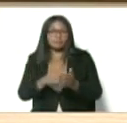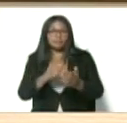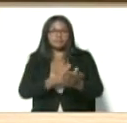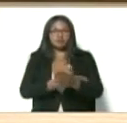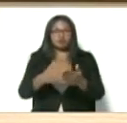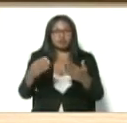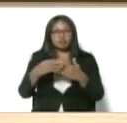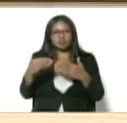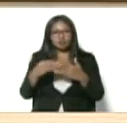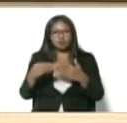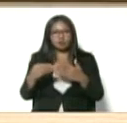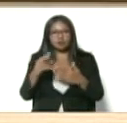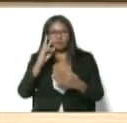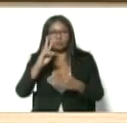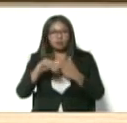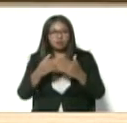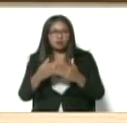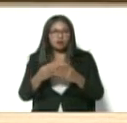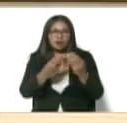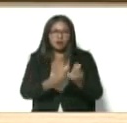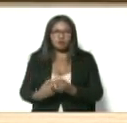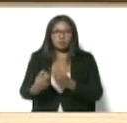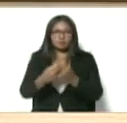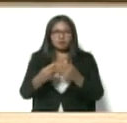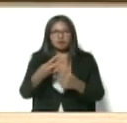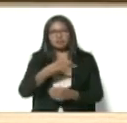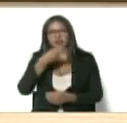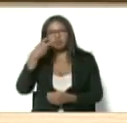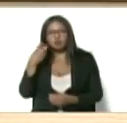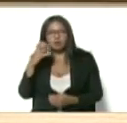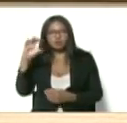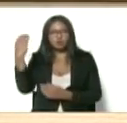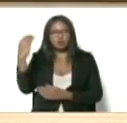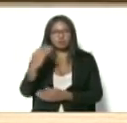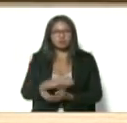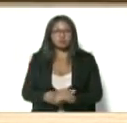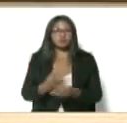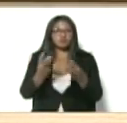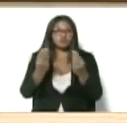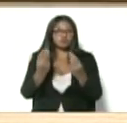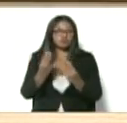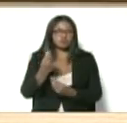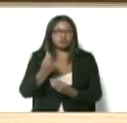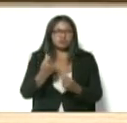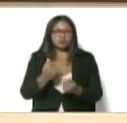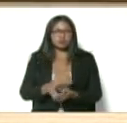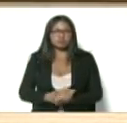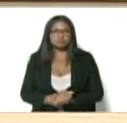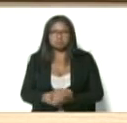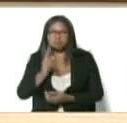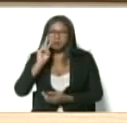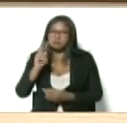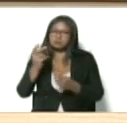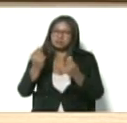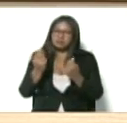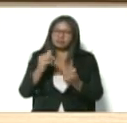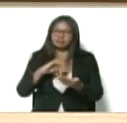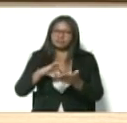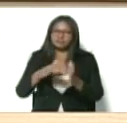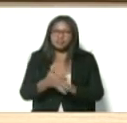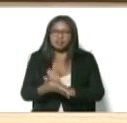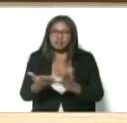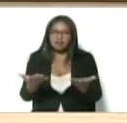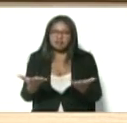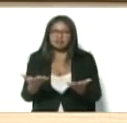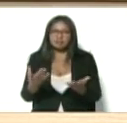mueve en esta economía de la droga desde colombia en mucho dinero y según dinero que blanquean para que